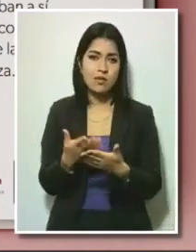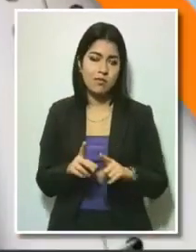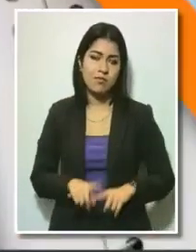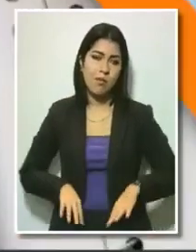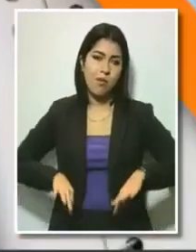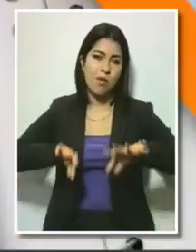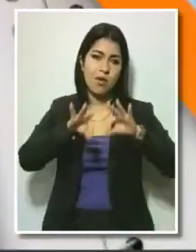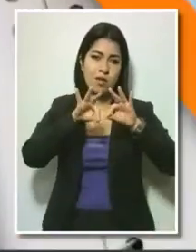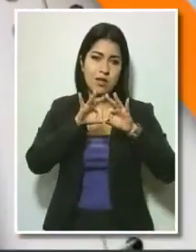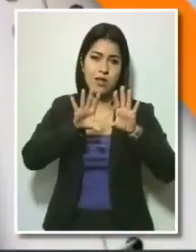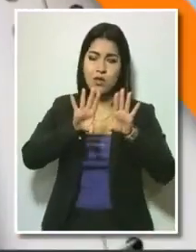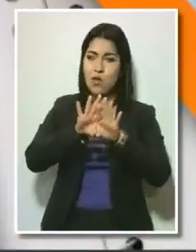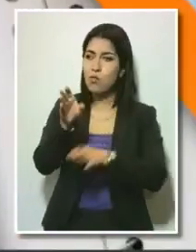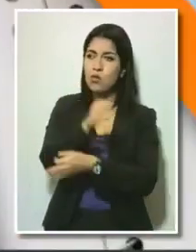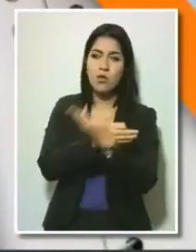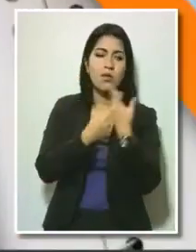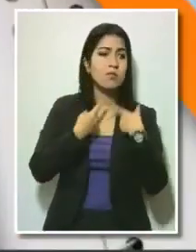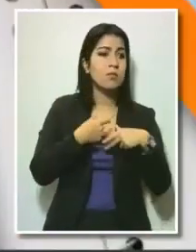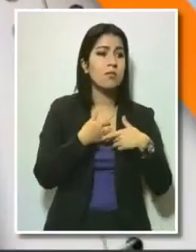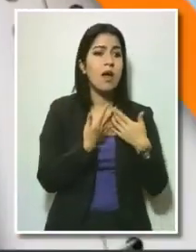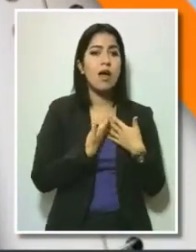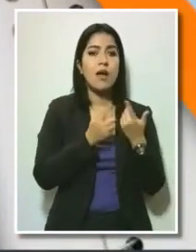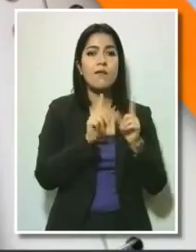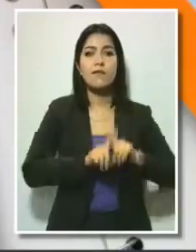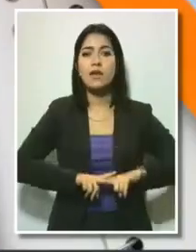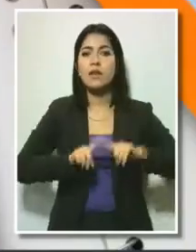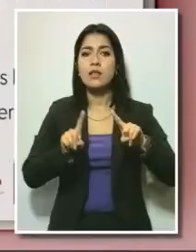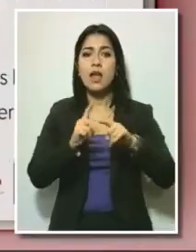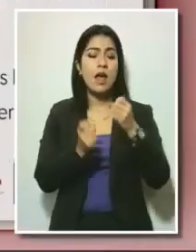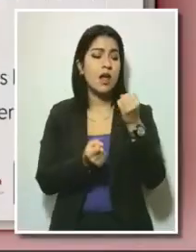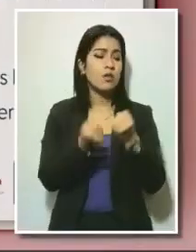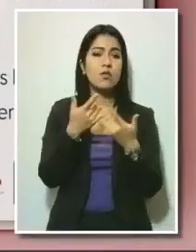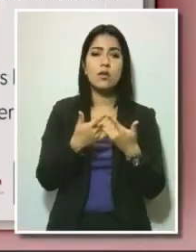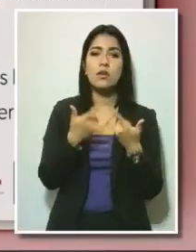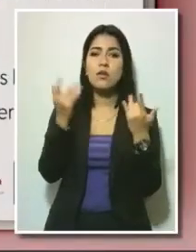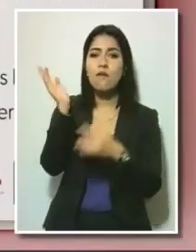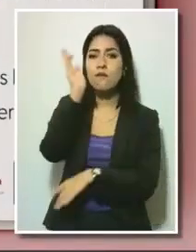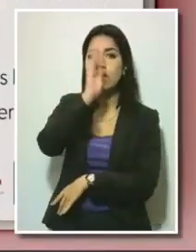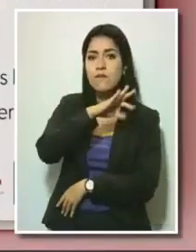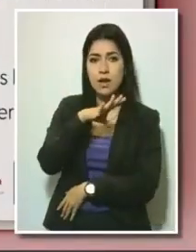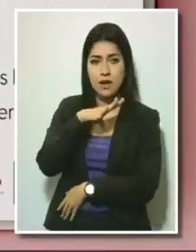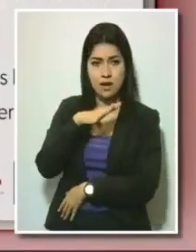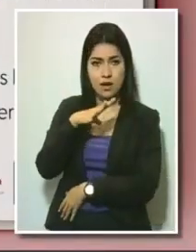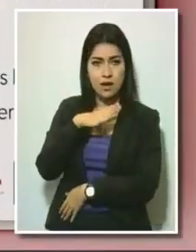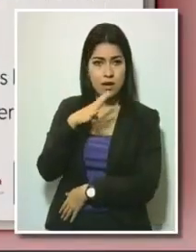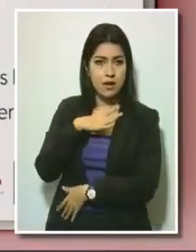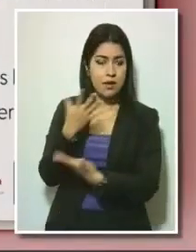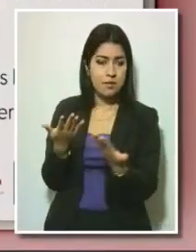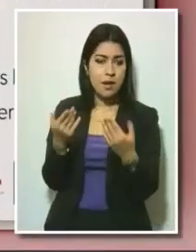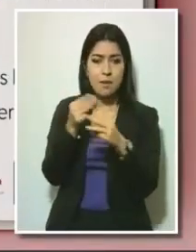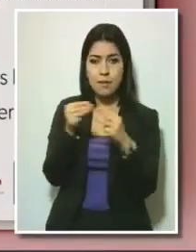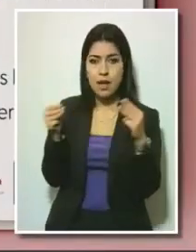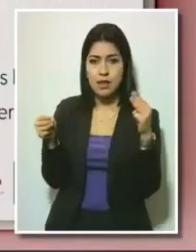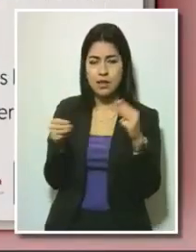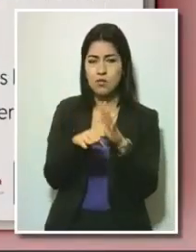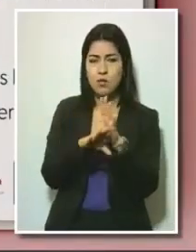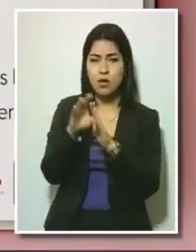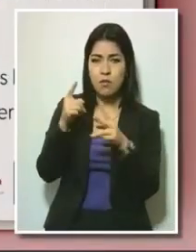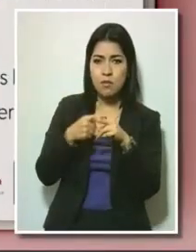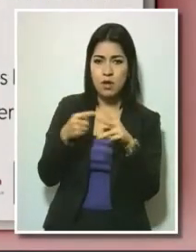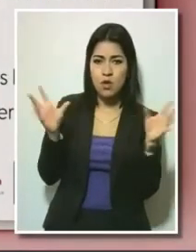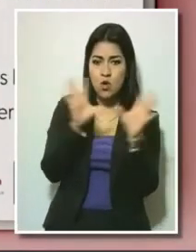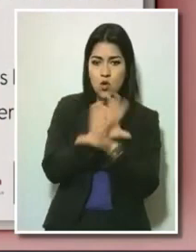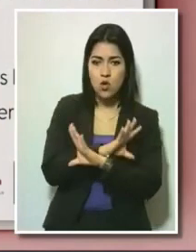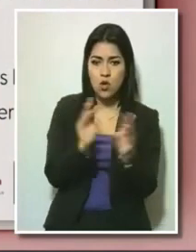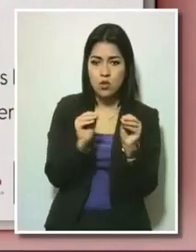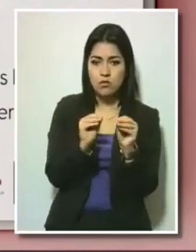sigue? Hay algunos mitos, ya he comentado, adelante, que desaparecen materias como matemáticas. No, cuando vean los libros